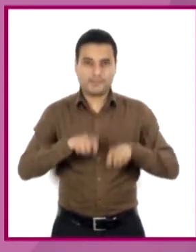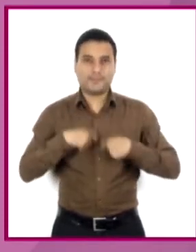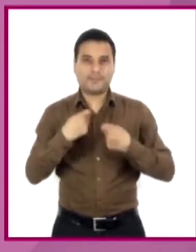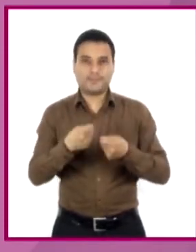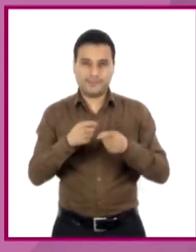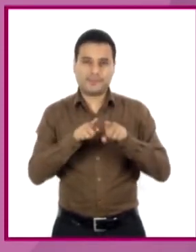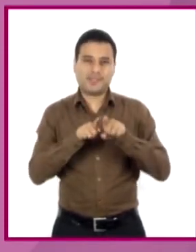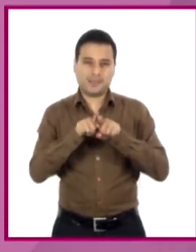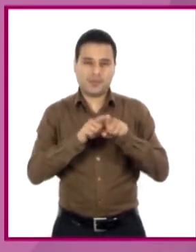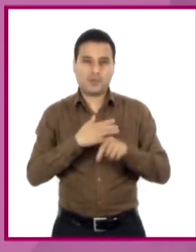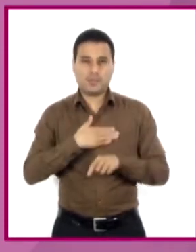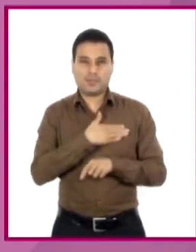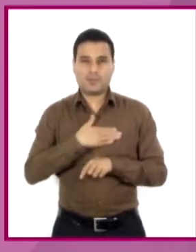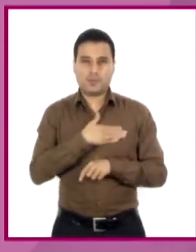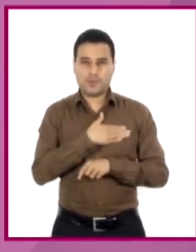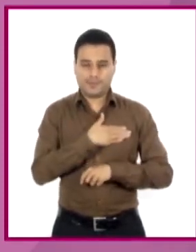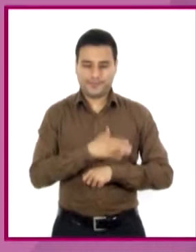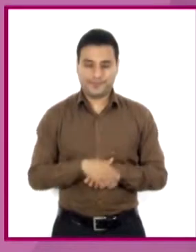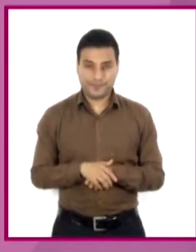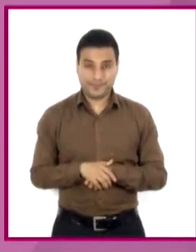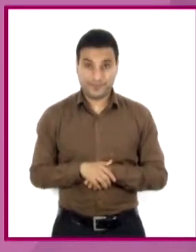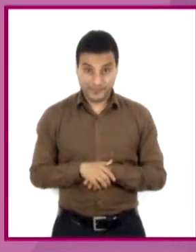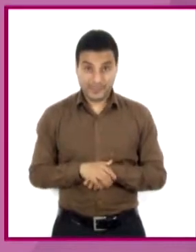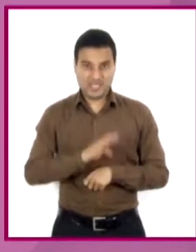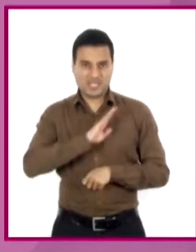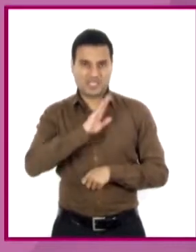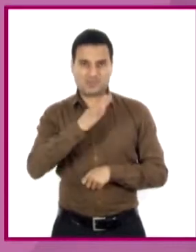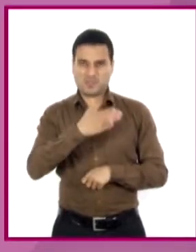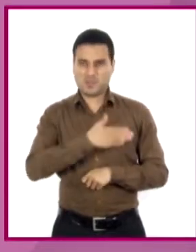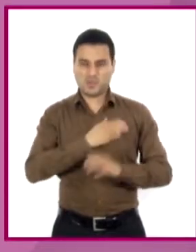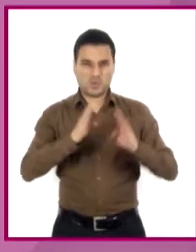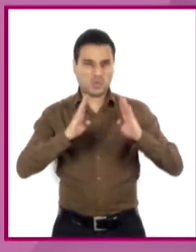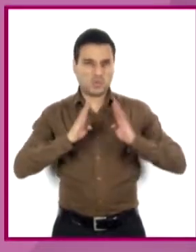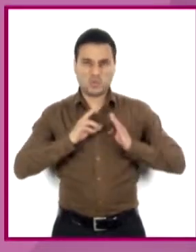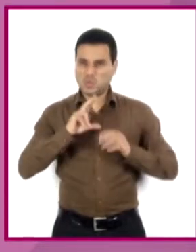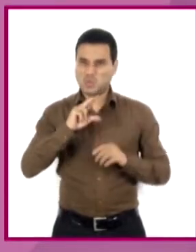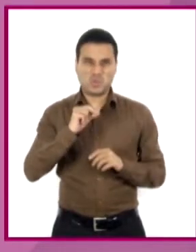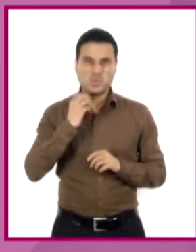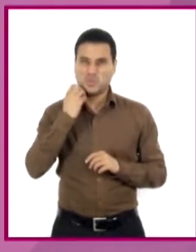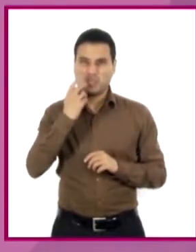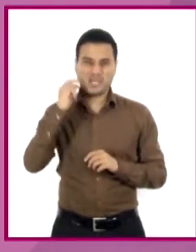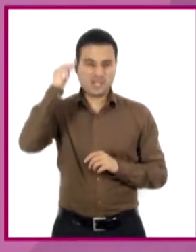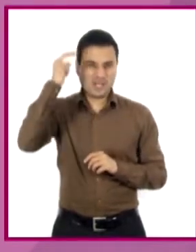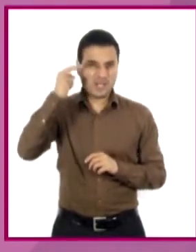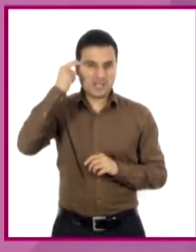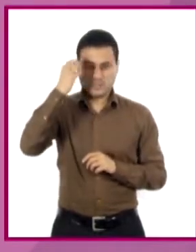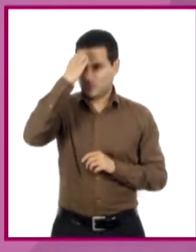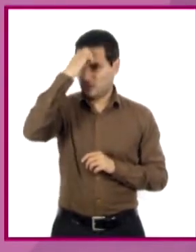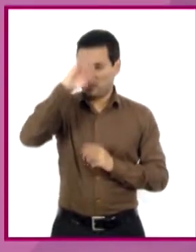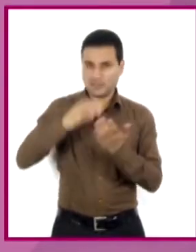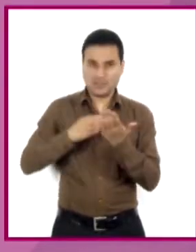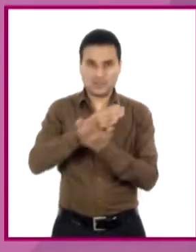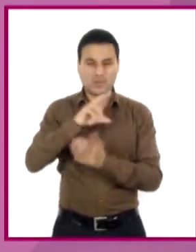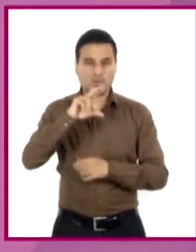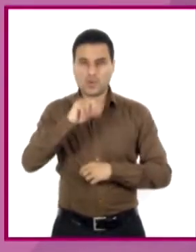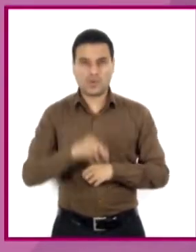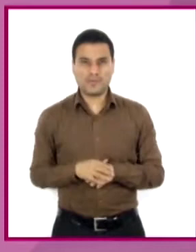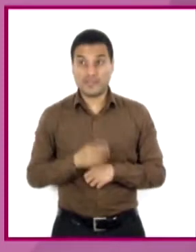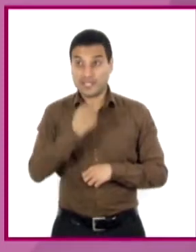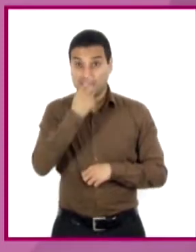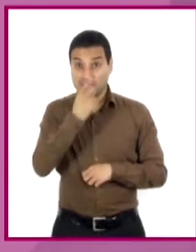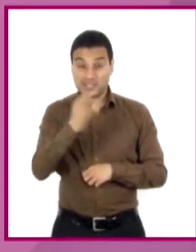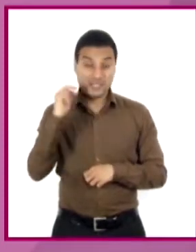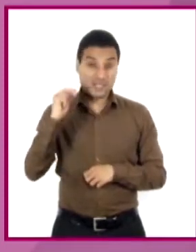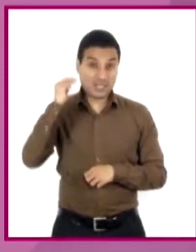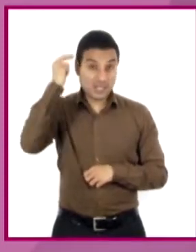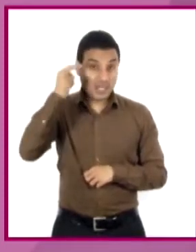Bonaparte. Los españoles se resistieron a la imposición de un rey extranjero y declararon que, ante la ausencia del rey